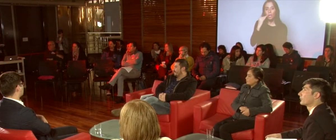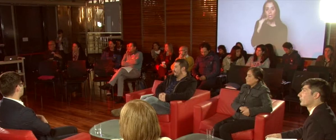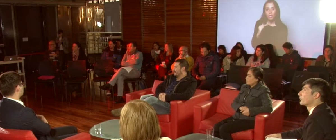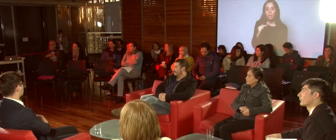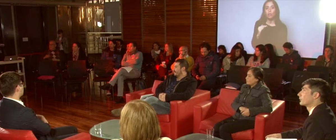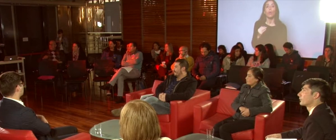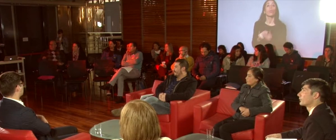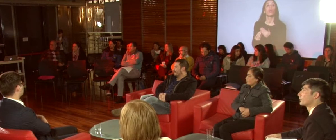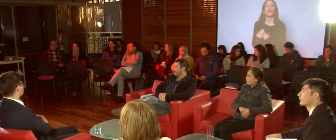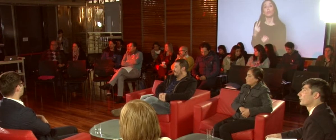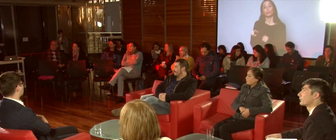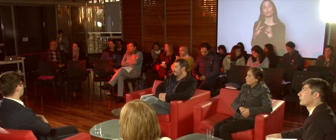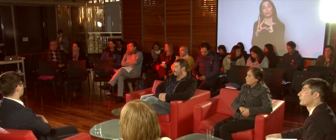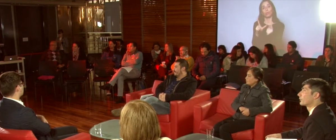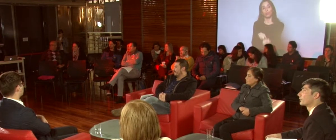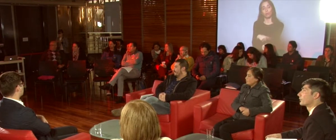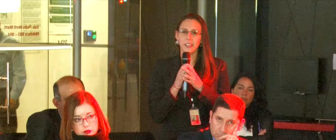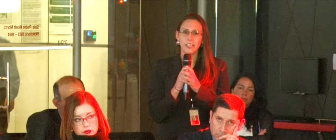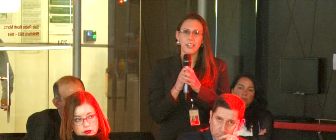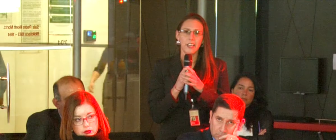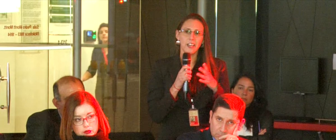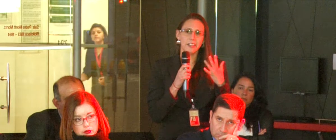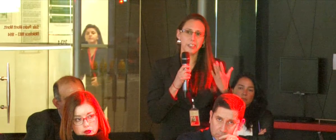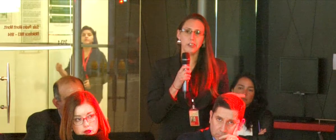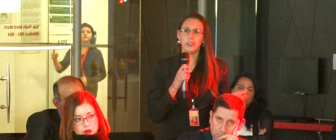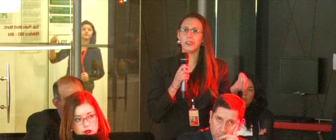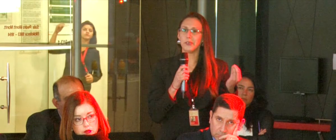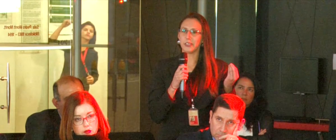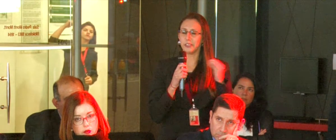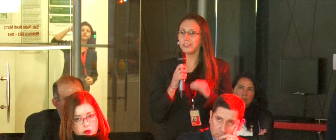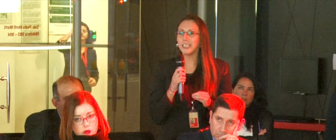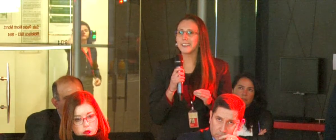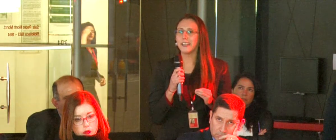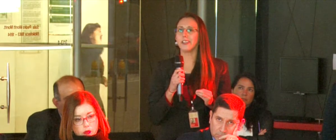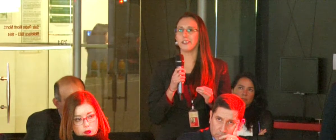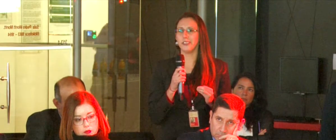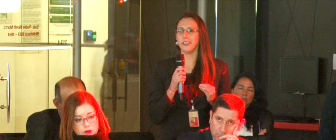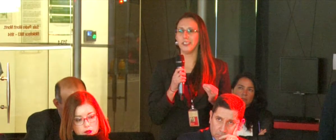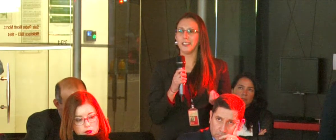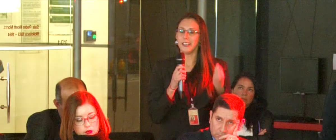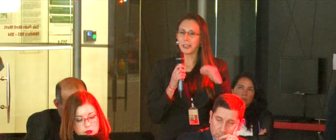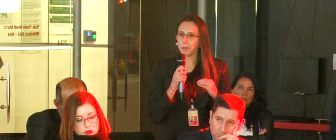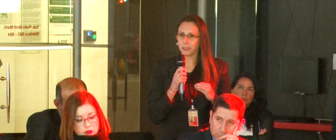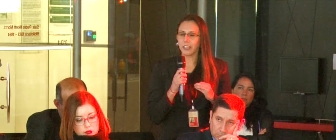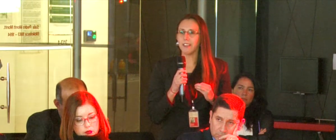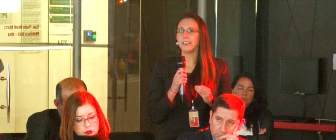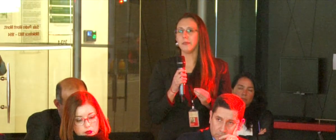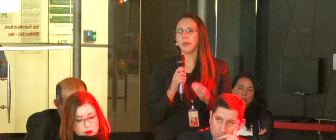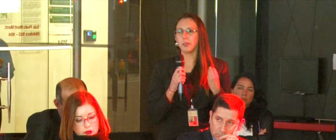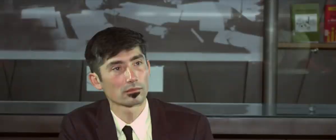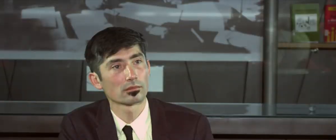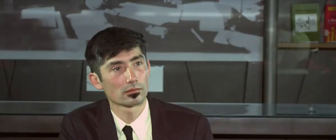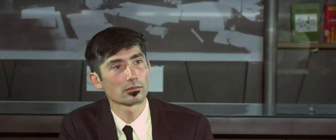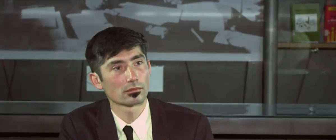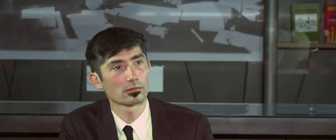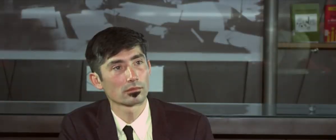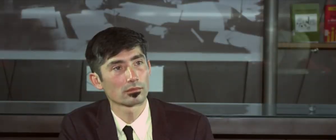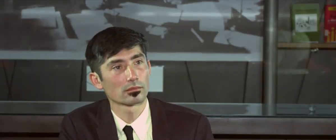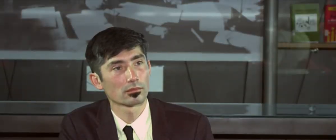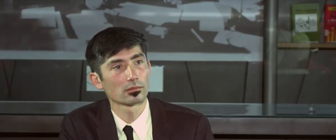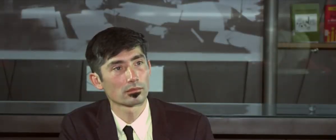es la familia. Si la familia cría niños conscientes de lo que son, responsables de sí mismos,